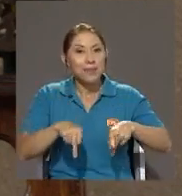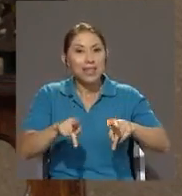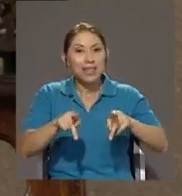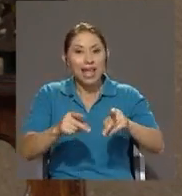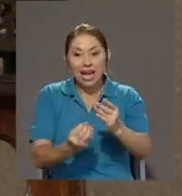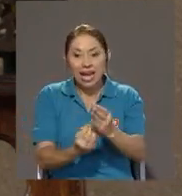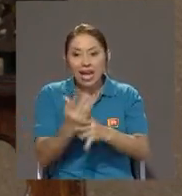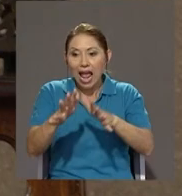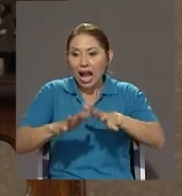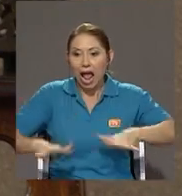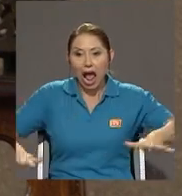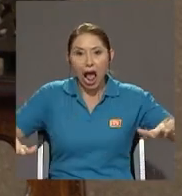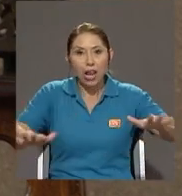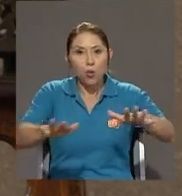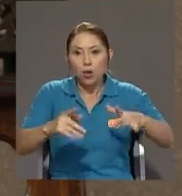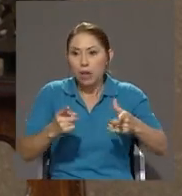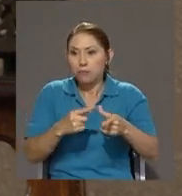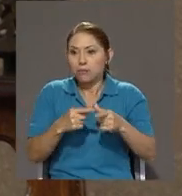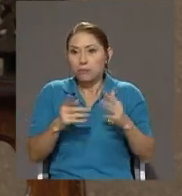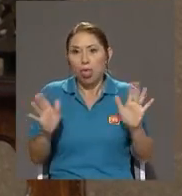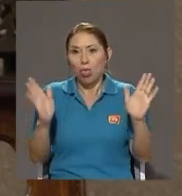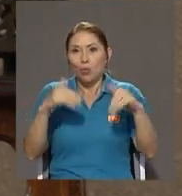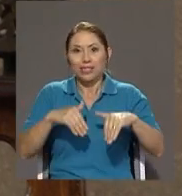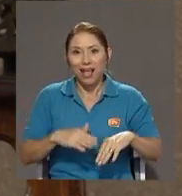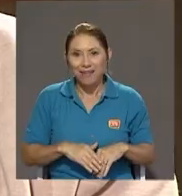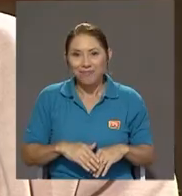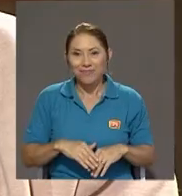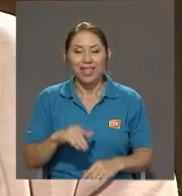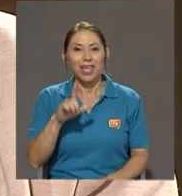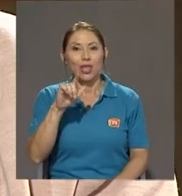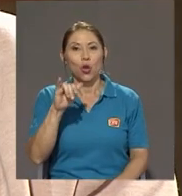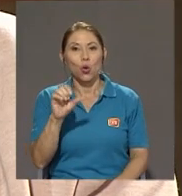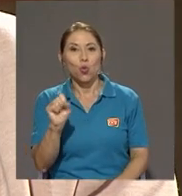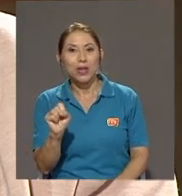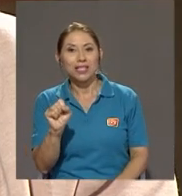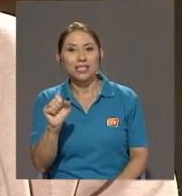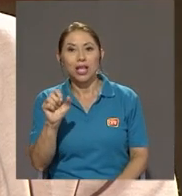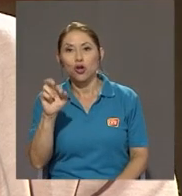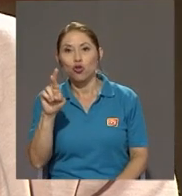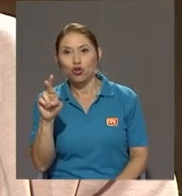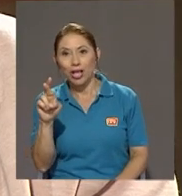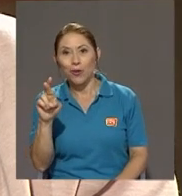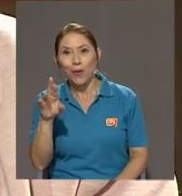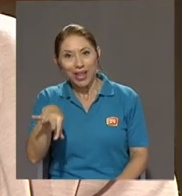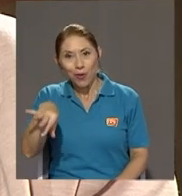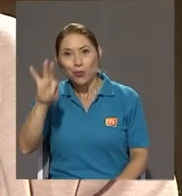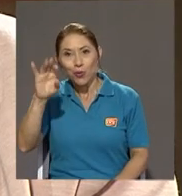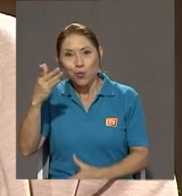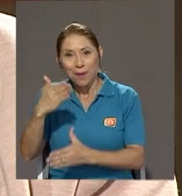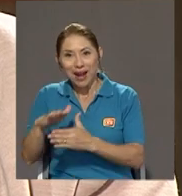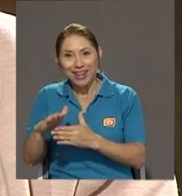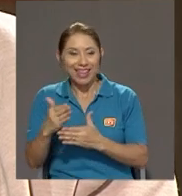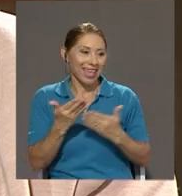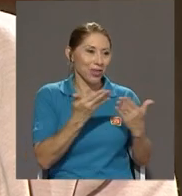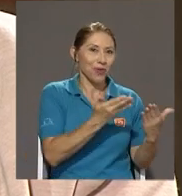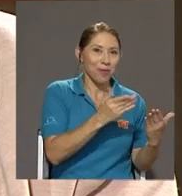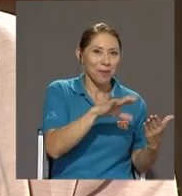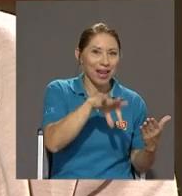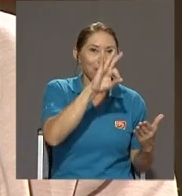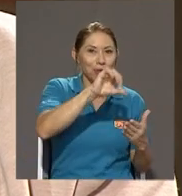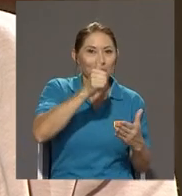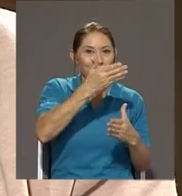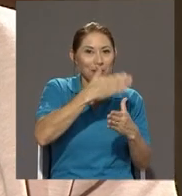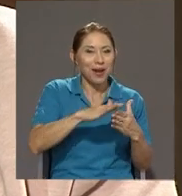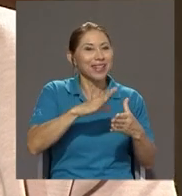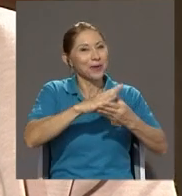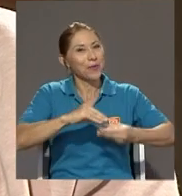Y don Luis encontró una parte y doña Pamela encontró la otra. Cuéntenos de eso y